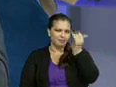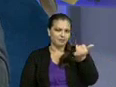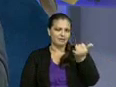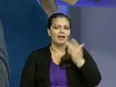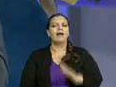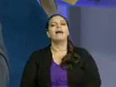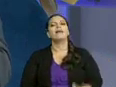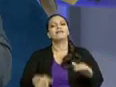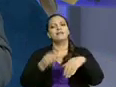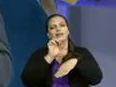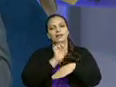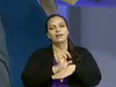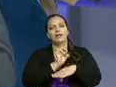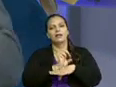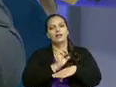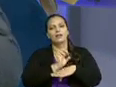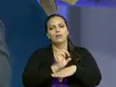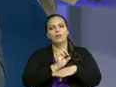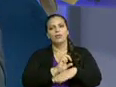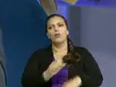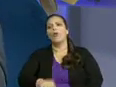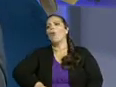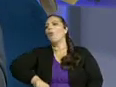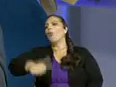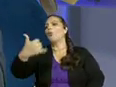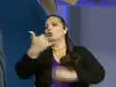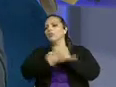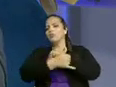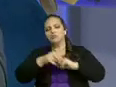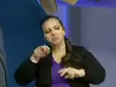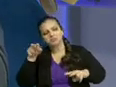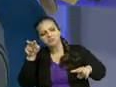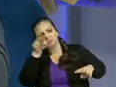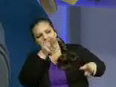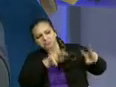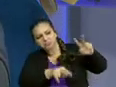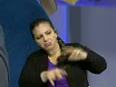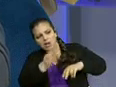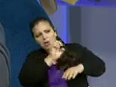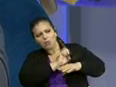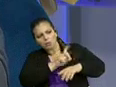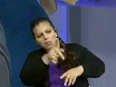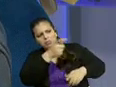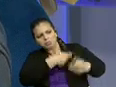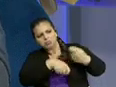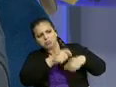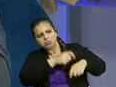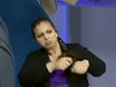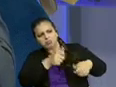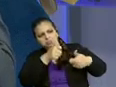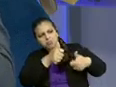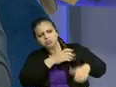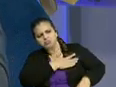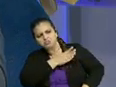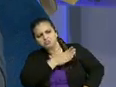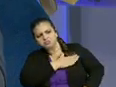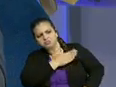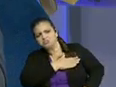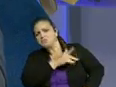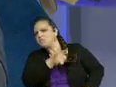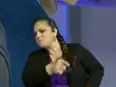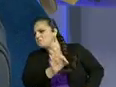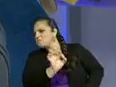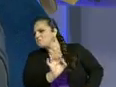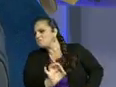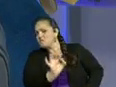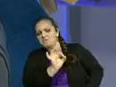se lo está viendo de esta forma en el contexto internacional? Porque el Ecuador ha venido generando un marco de confianza jurídica a nivel